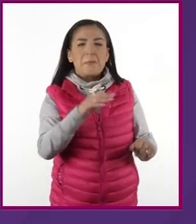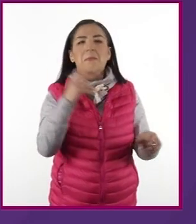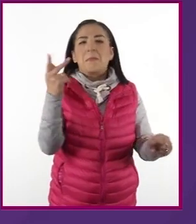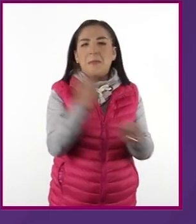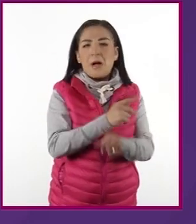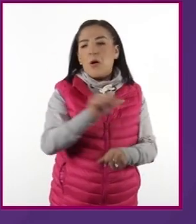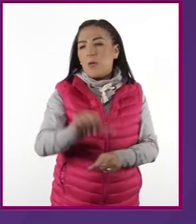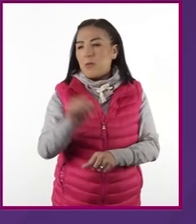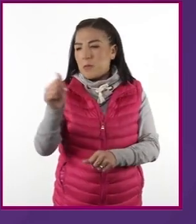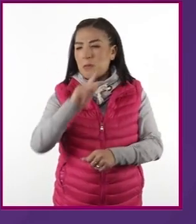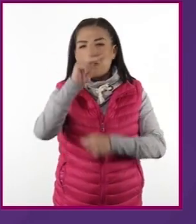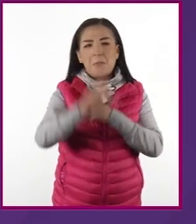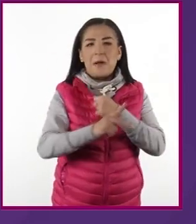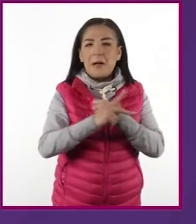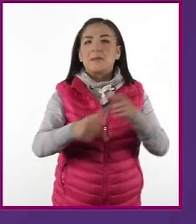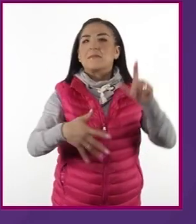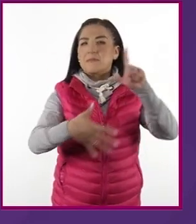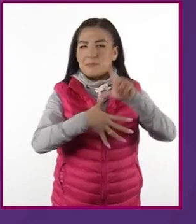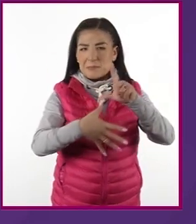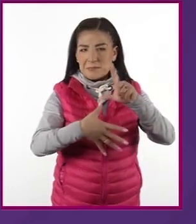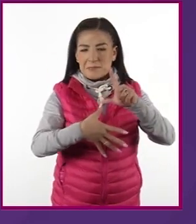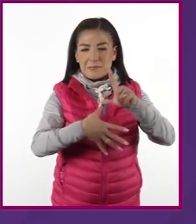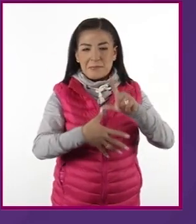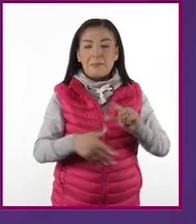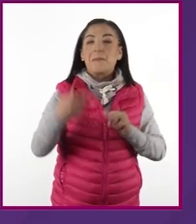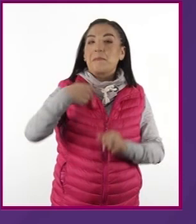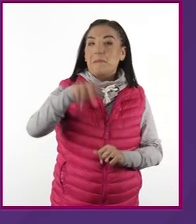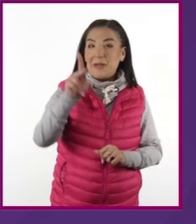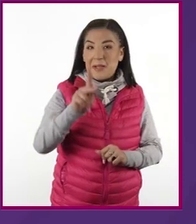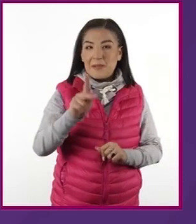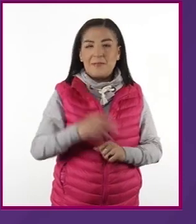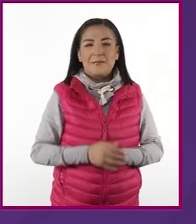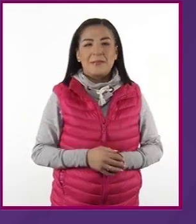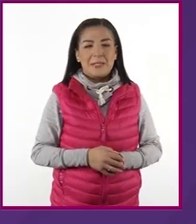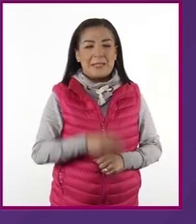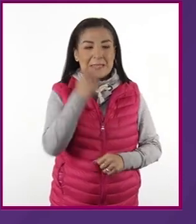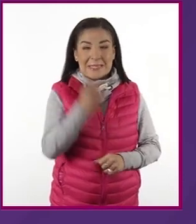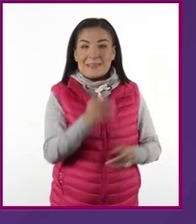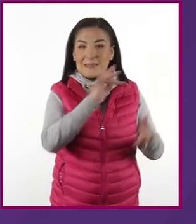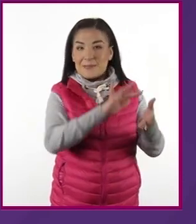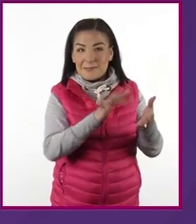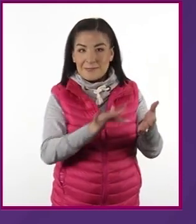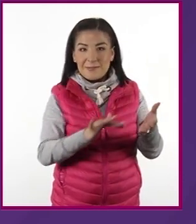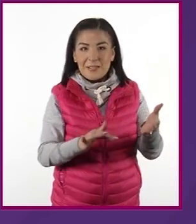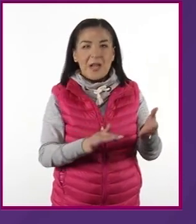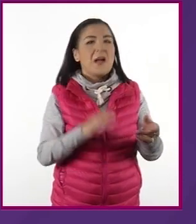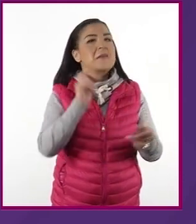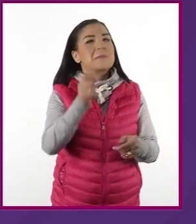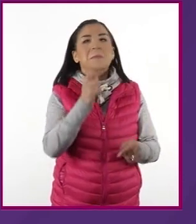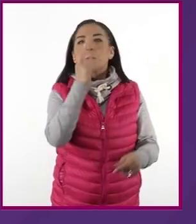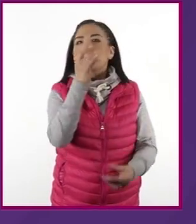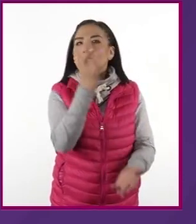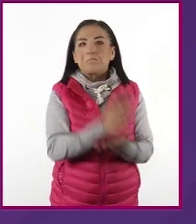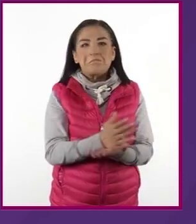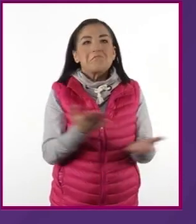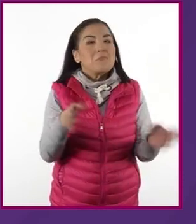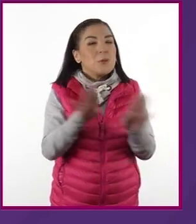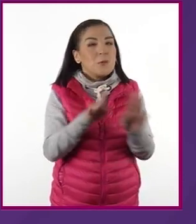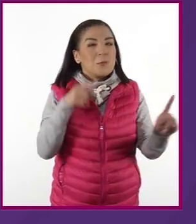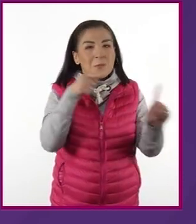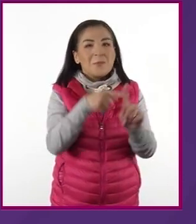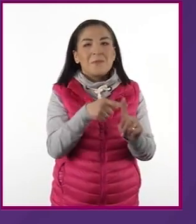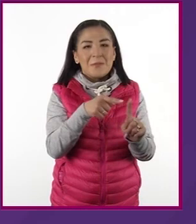latinoamericanos. Sin embargo, esos textos solo hubieran podido detectarlos